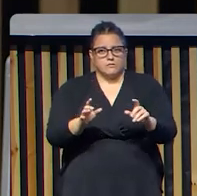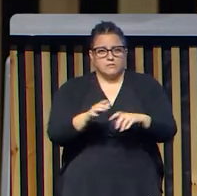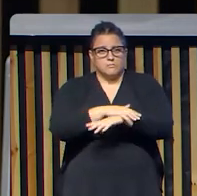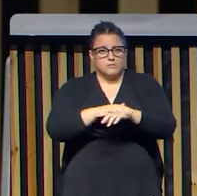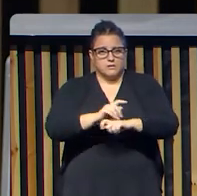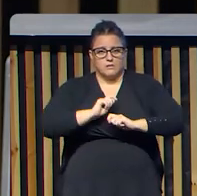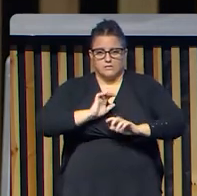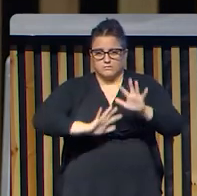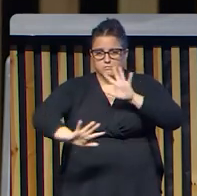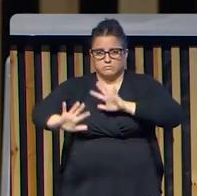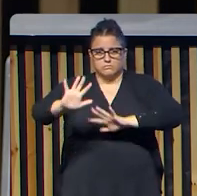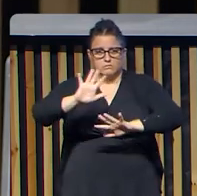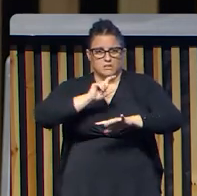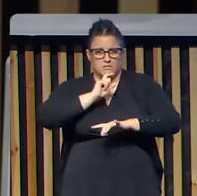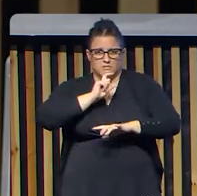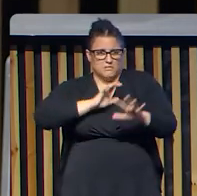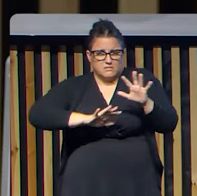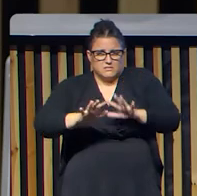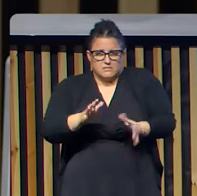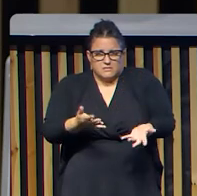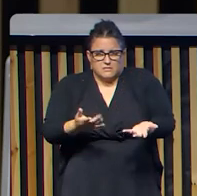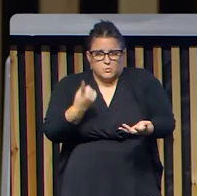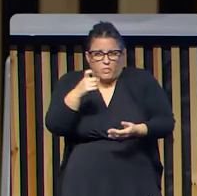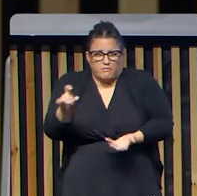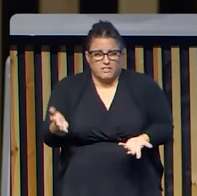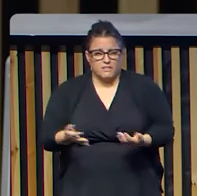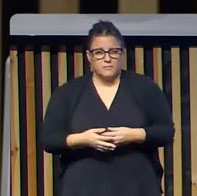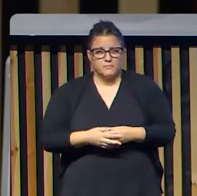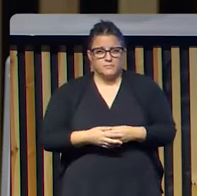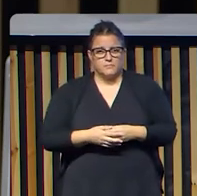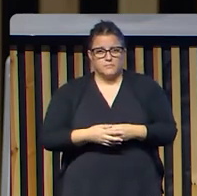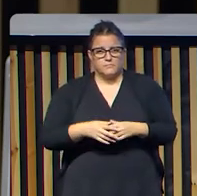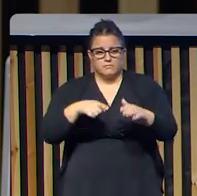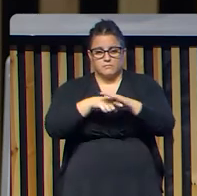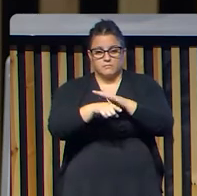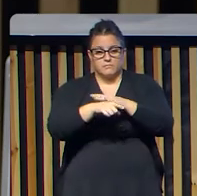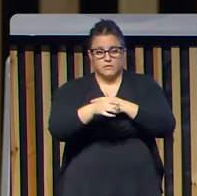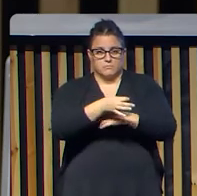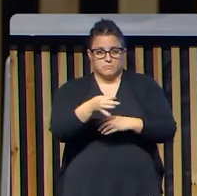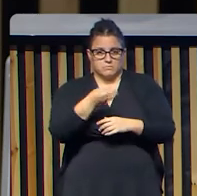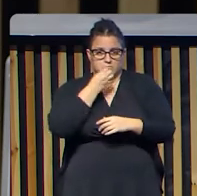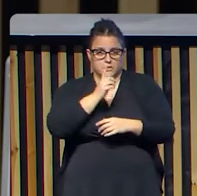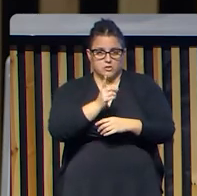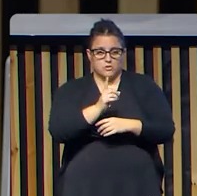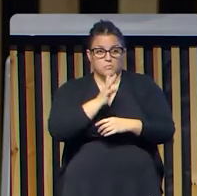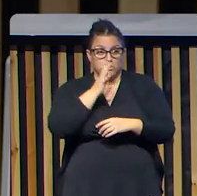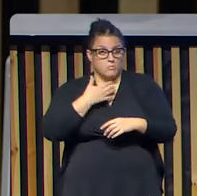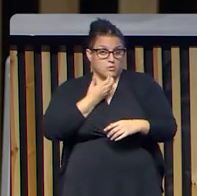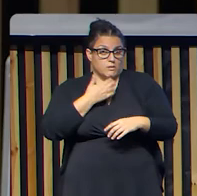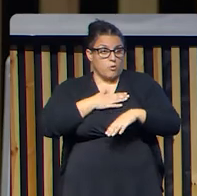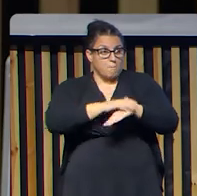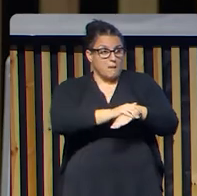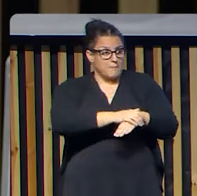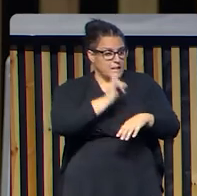bueno esto a mí me parece innecesariamente complejo burocráticamente ineficiente del todo porque mi amiga lo que hizo fue